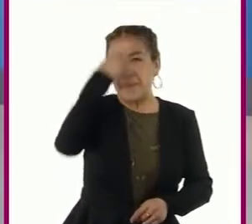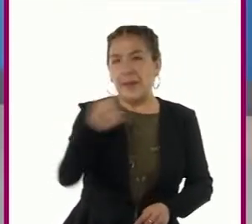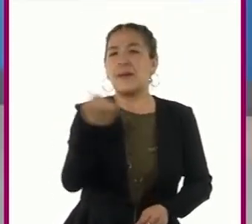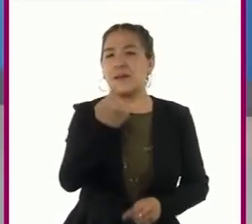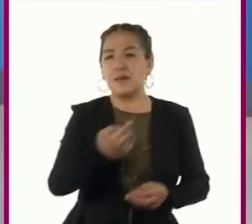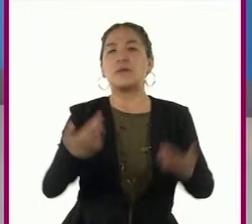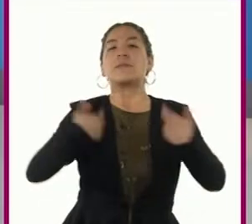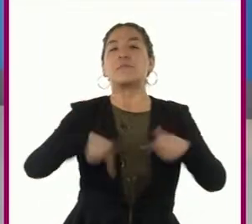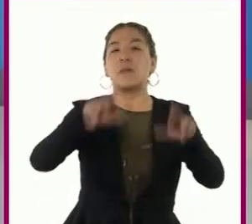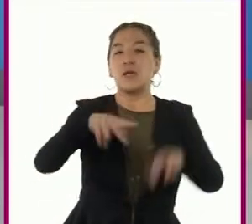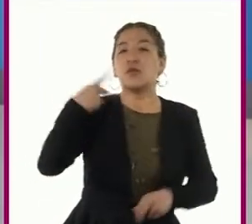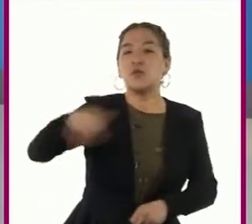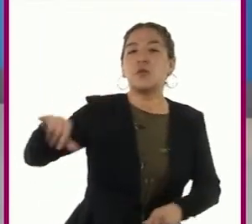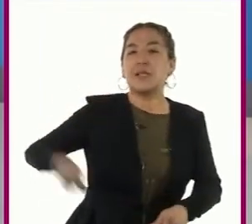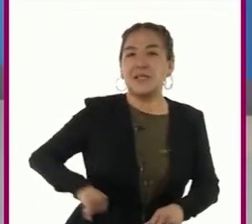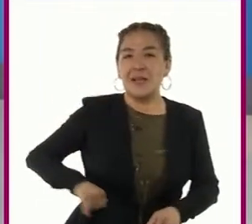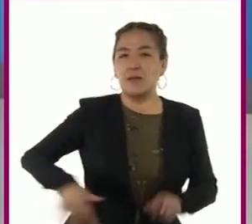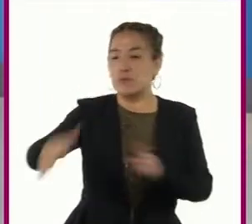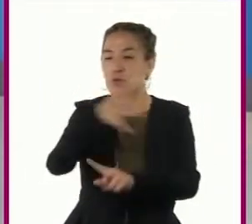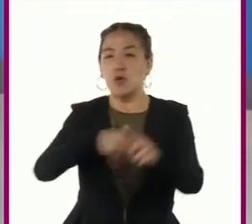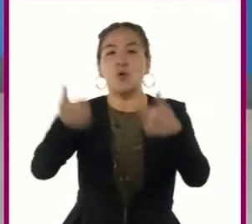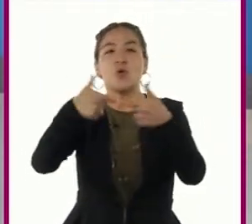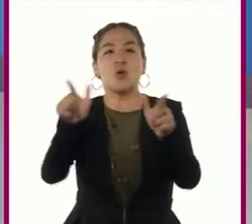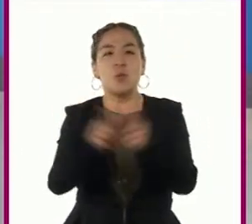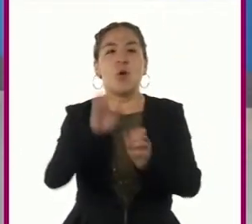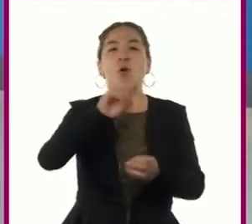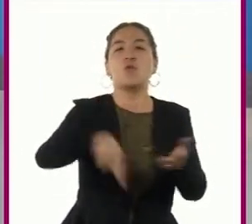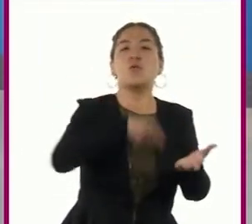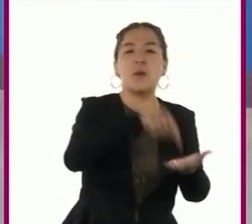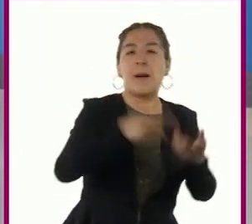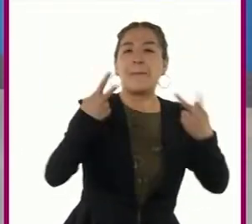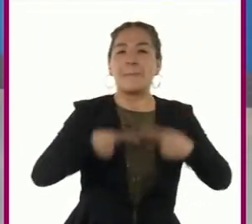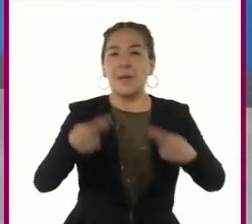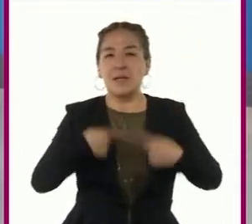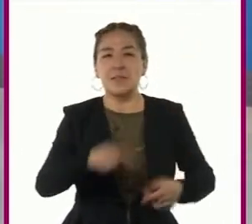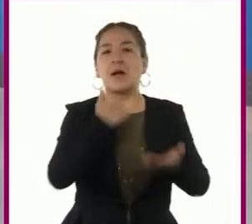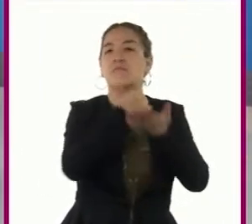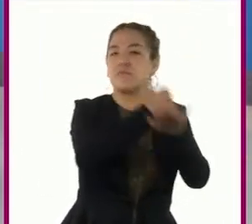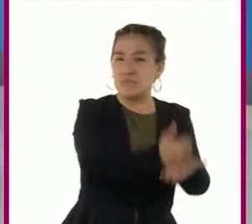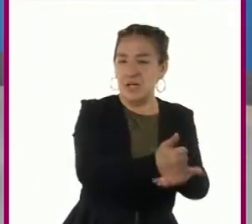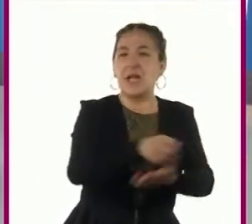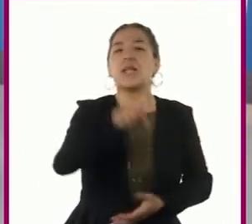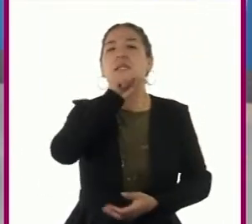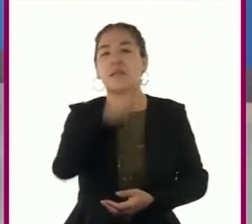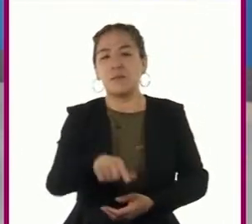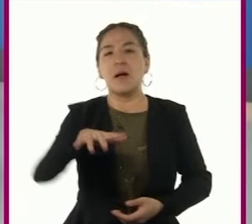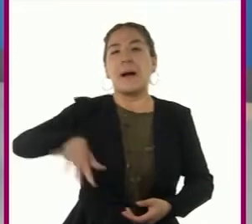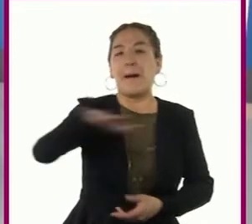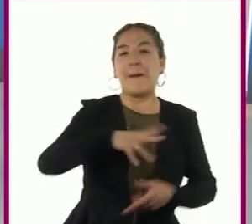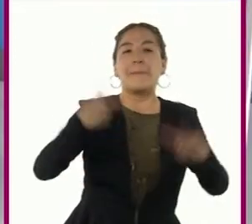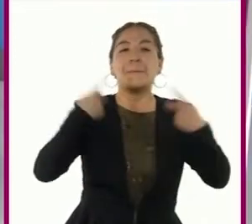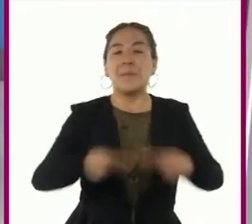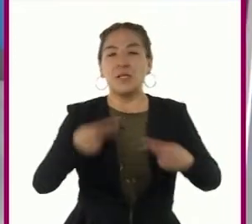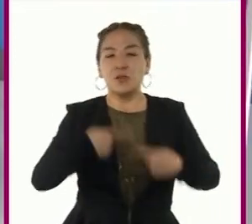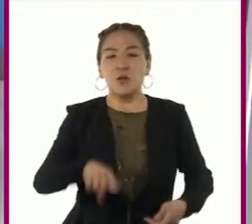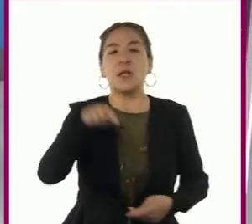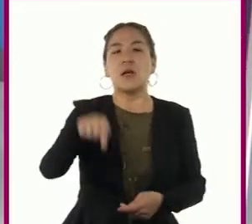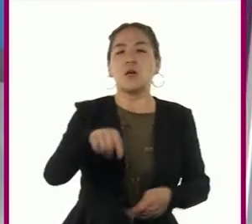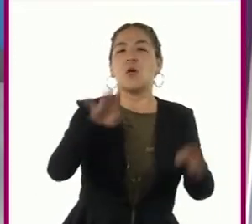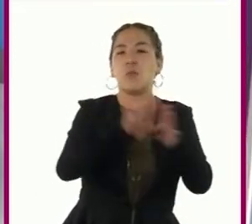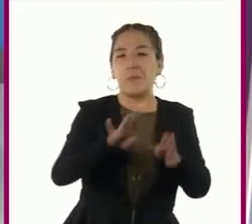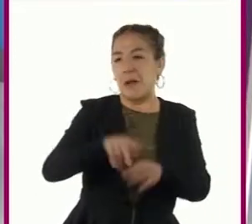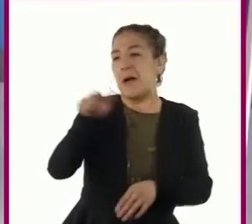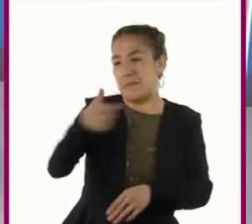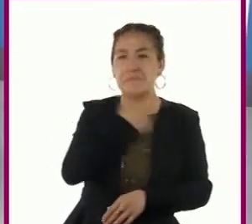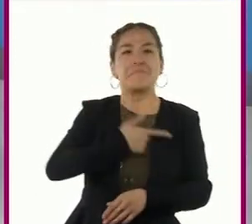representar los intereses de los grupos o sectores sociales que aglutina, o de las y los ciudadanos que simpatizan con